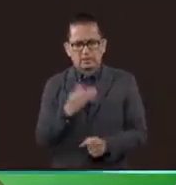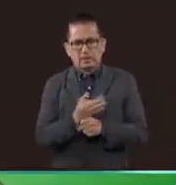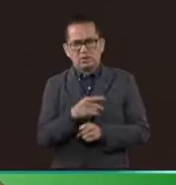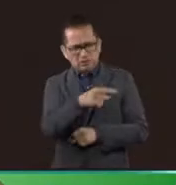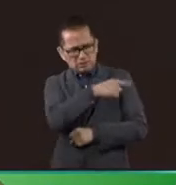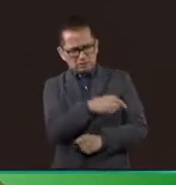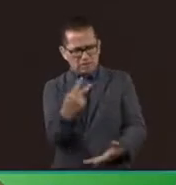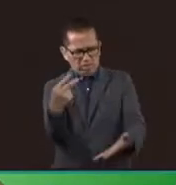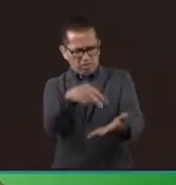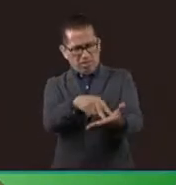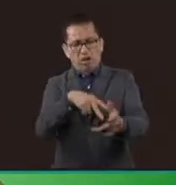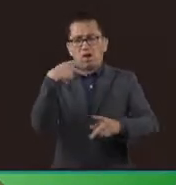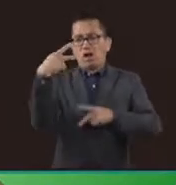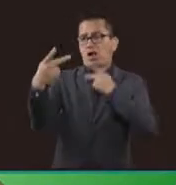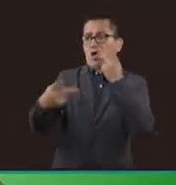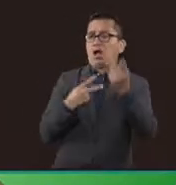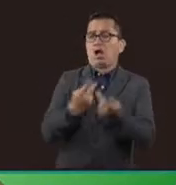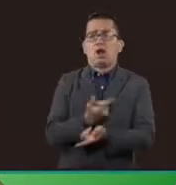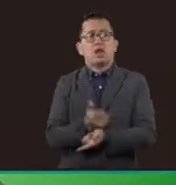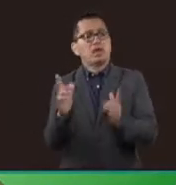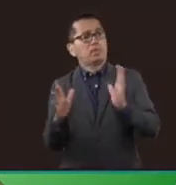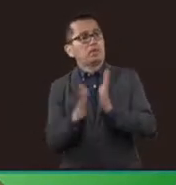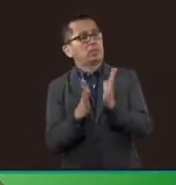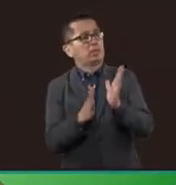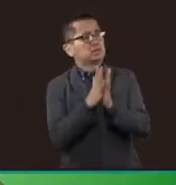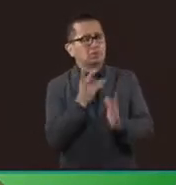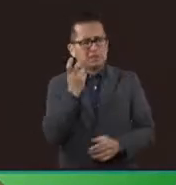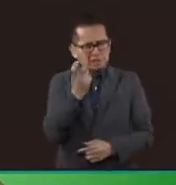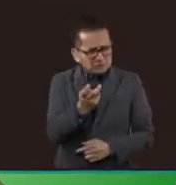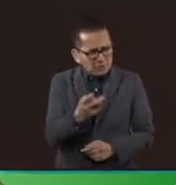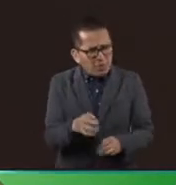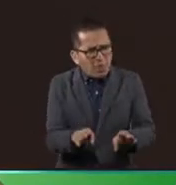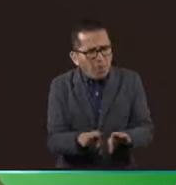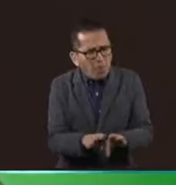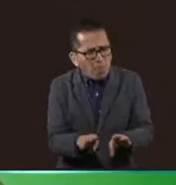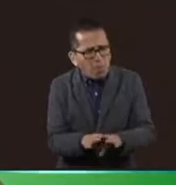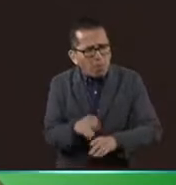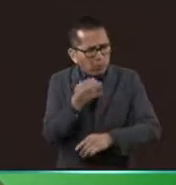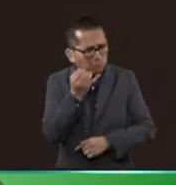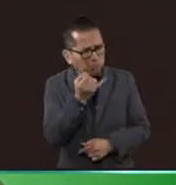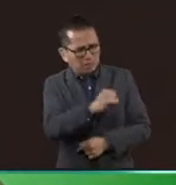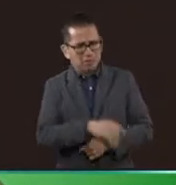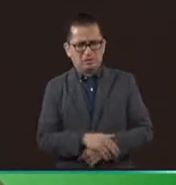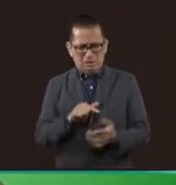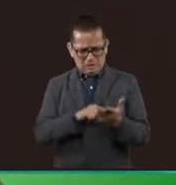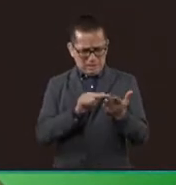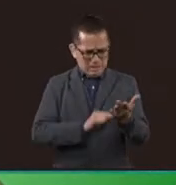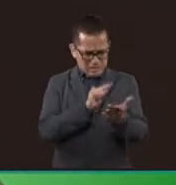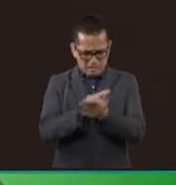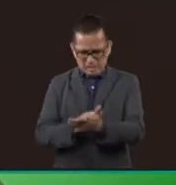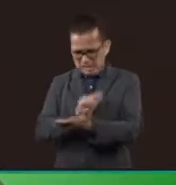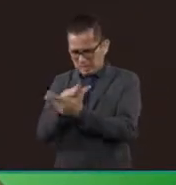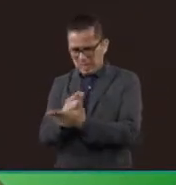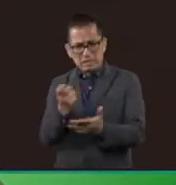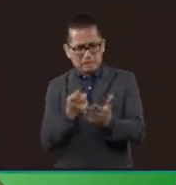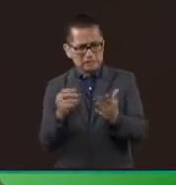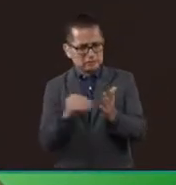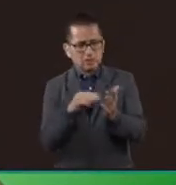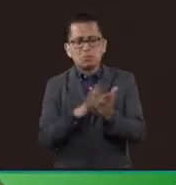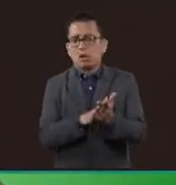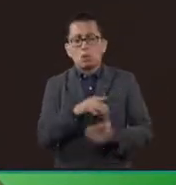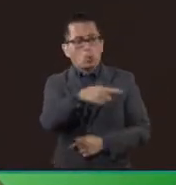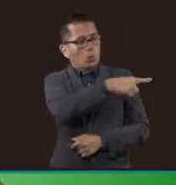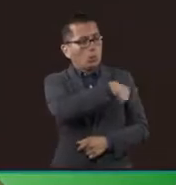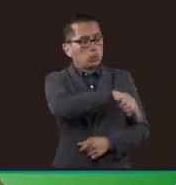Tribuna y hablar de democracia cuando en estas leyes secundarias se están dando todo el poder para